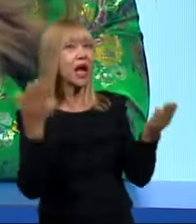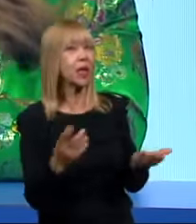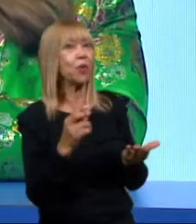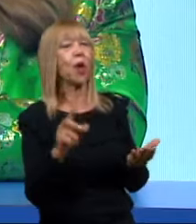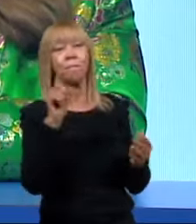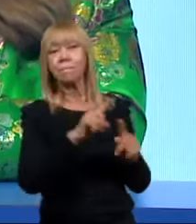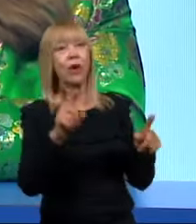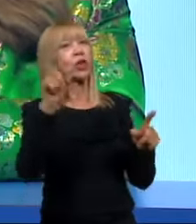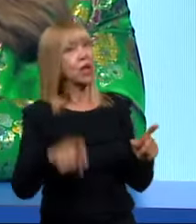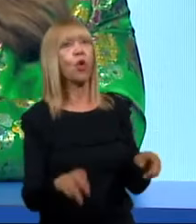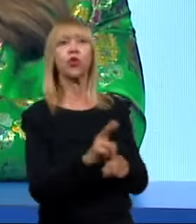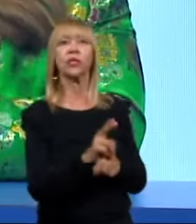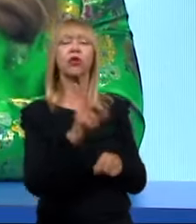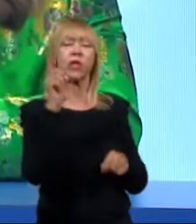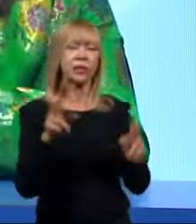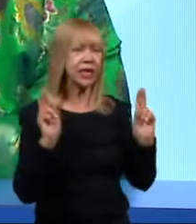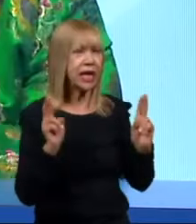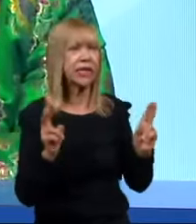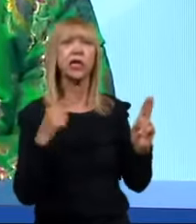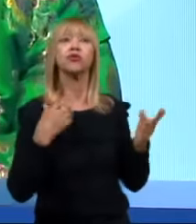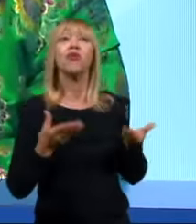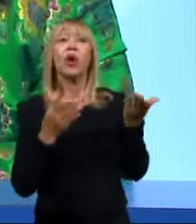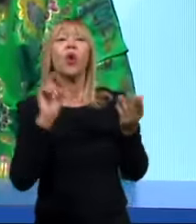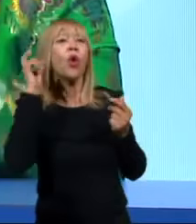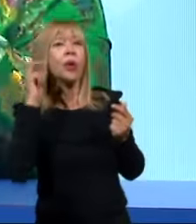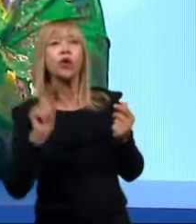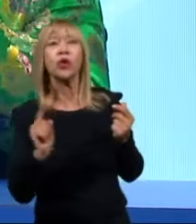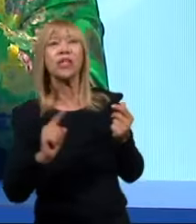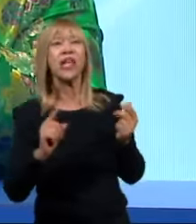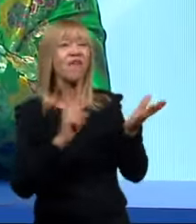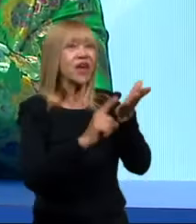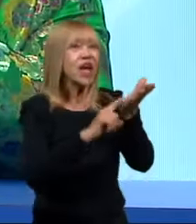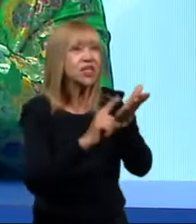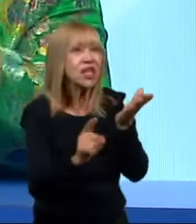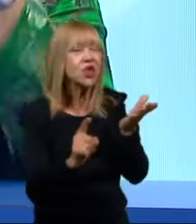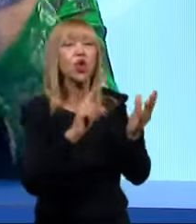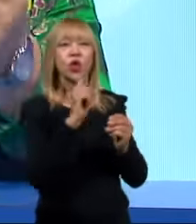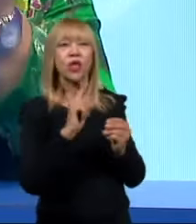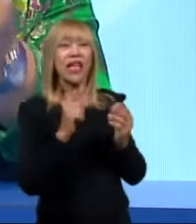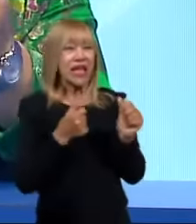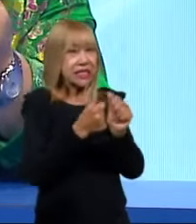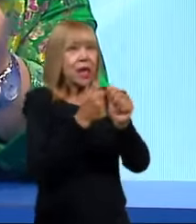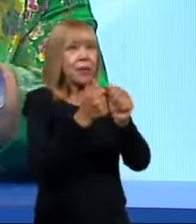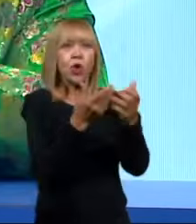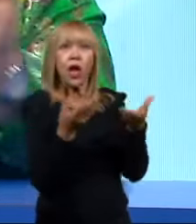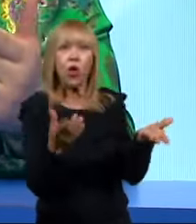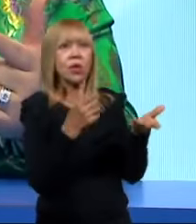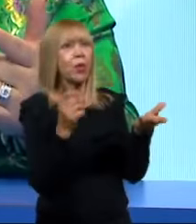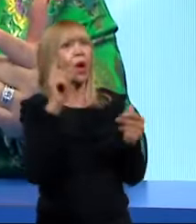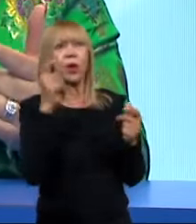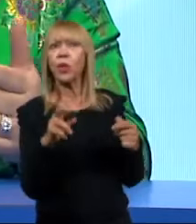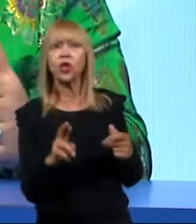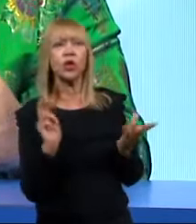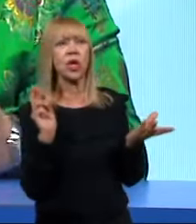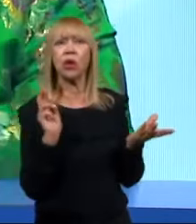usarlos y para eso tiene que haber diligencia. Así que yo ofrezco un gobierno donde haya fiscalización, donde haya seguimiento a las cosas, porque en el gobierno de